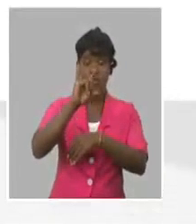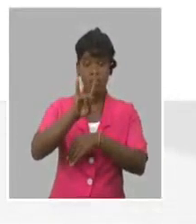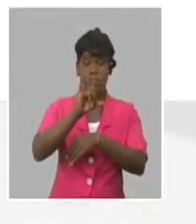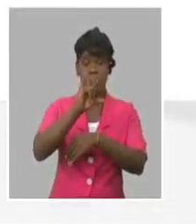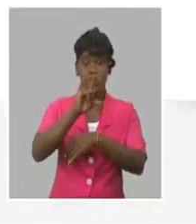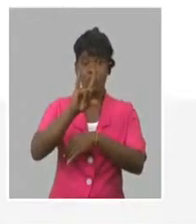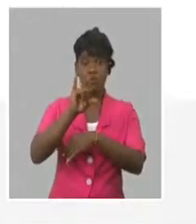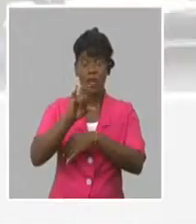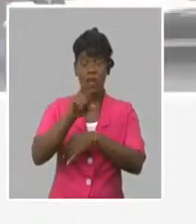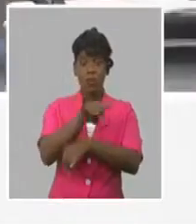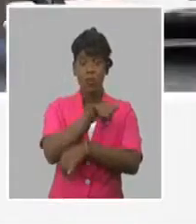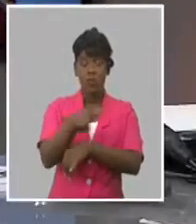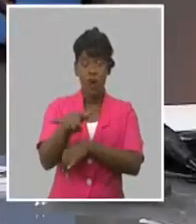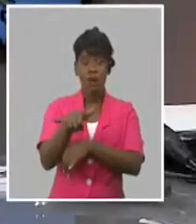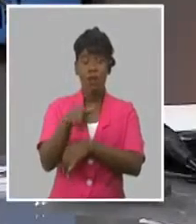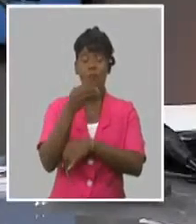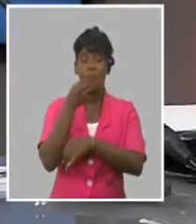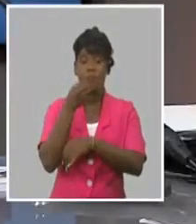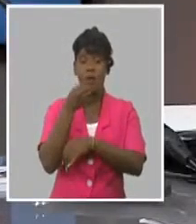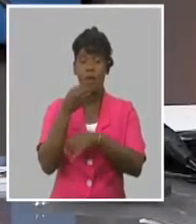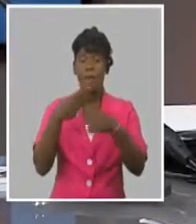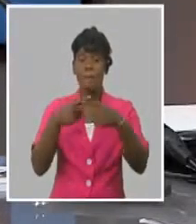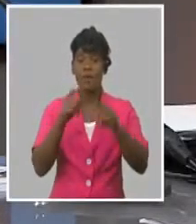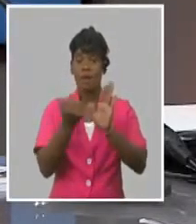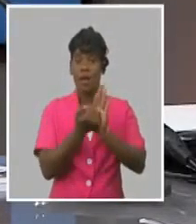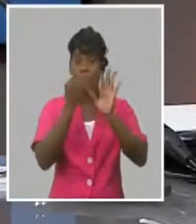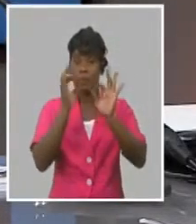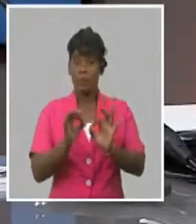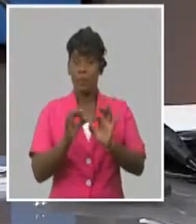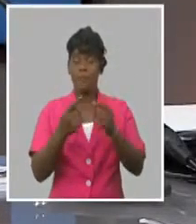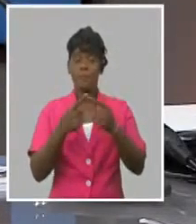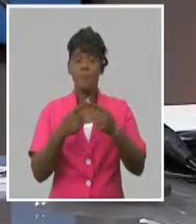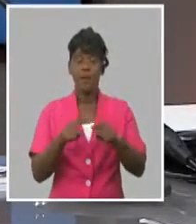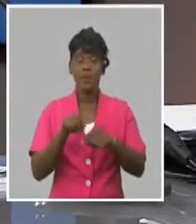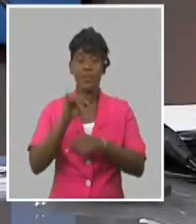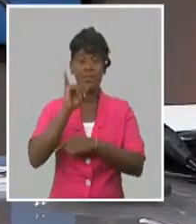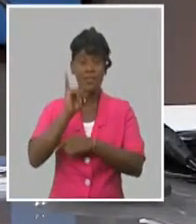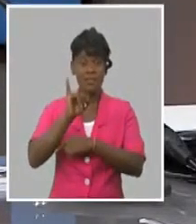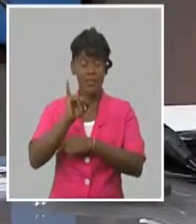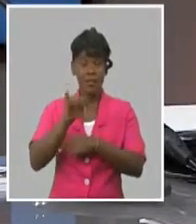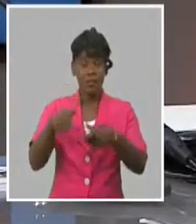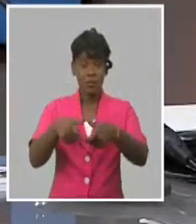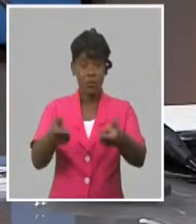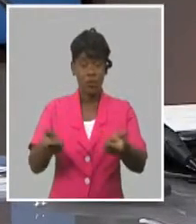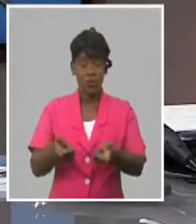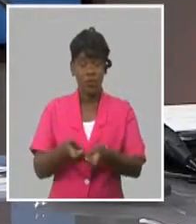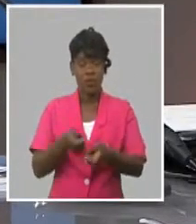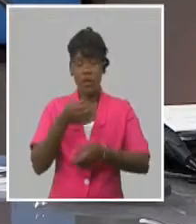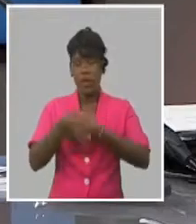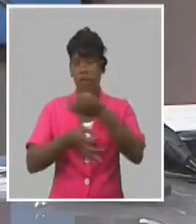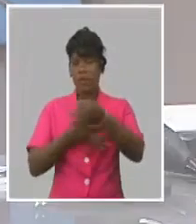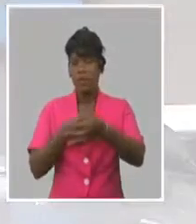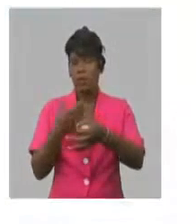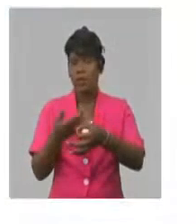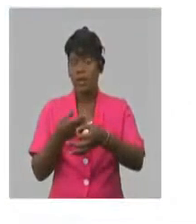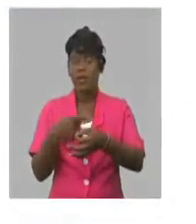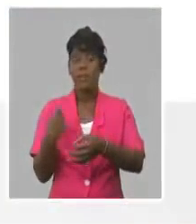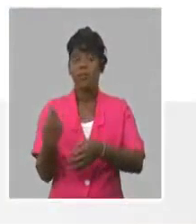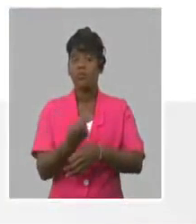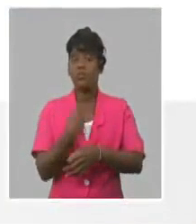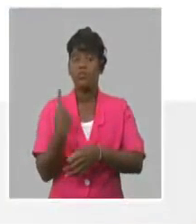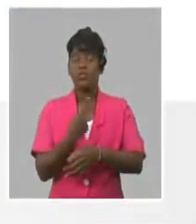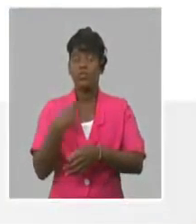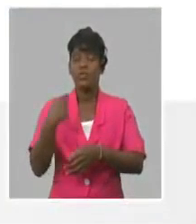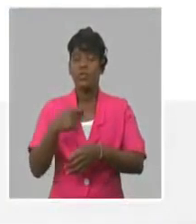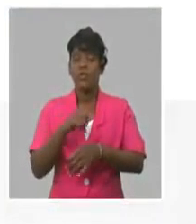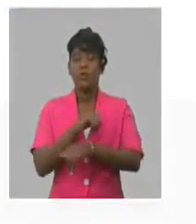partido, el mandato que dio en su lineamiento 40, es concluir el